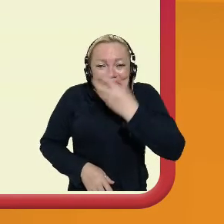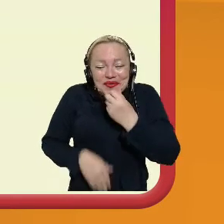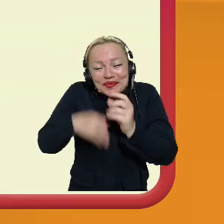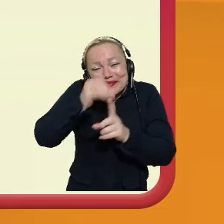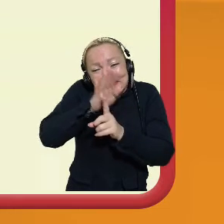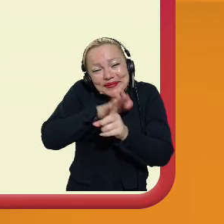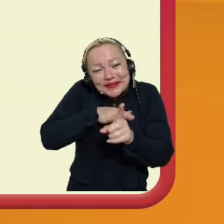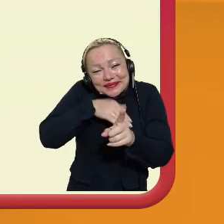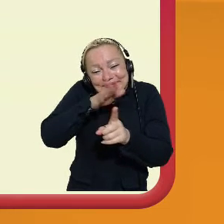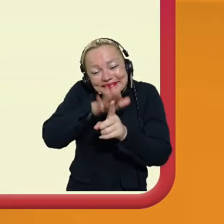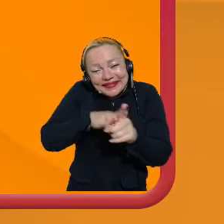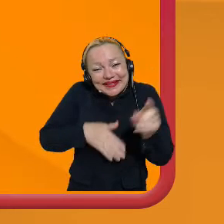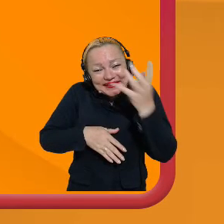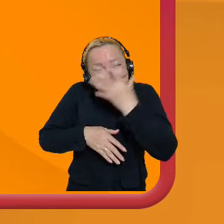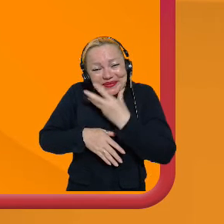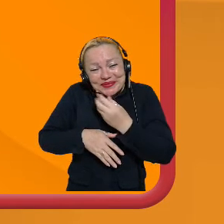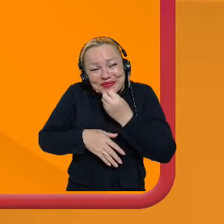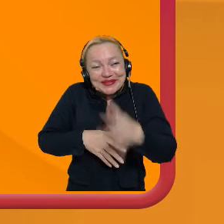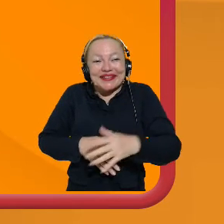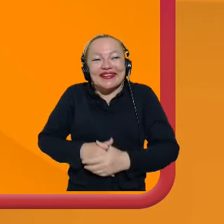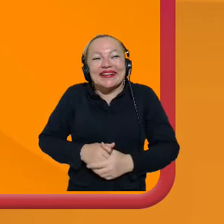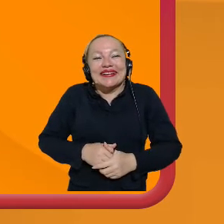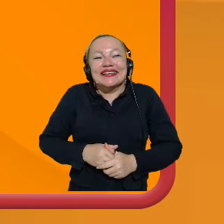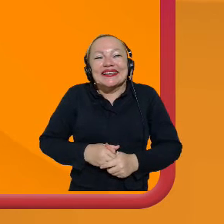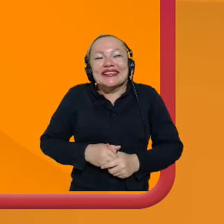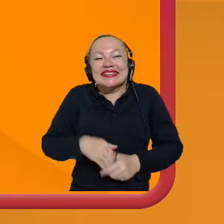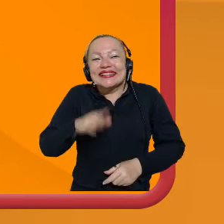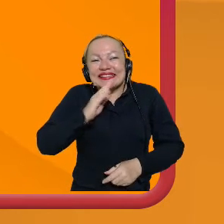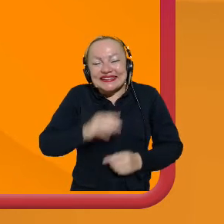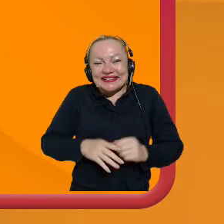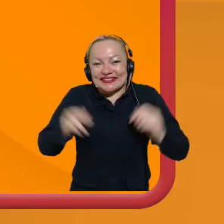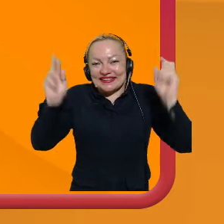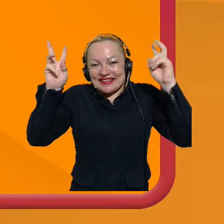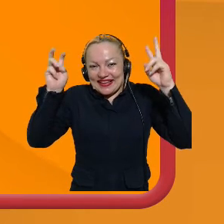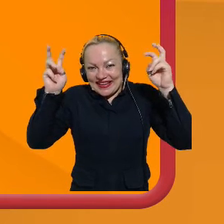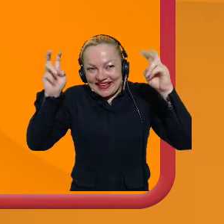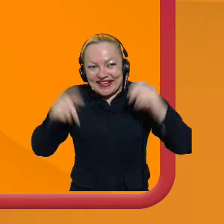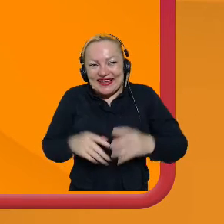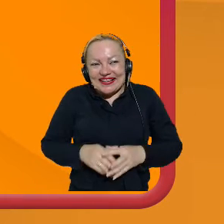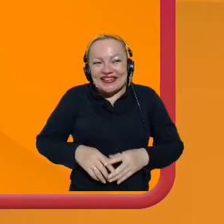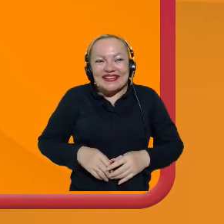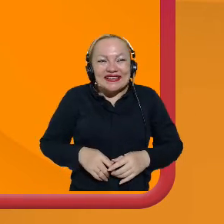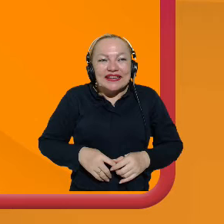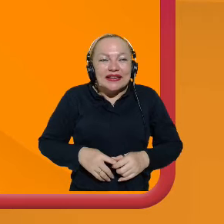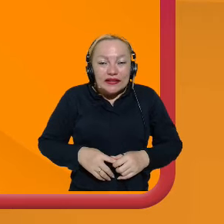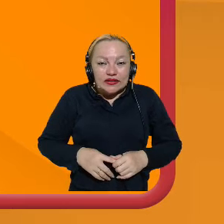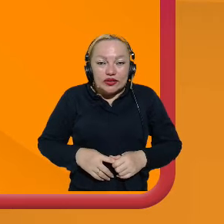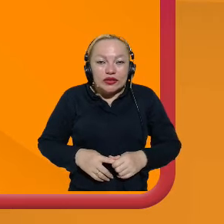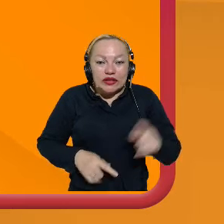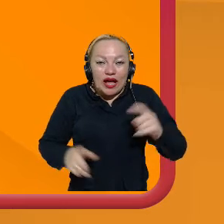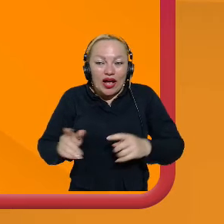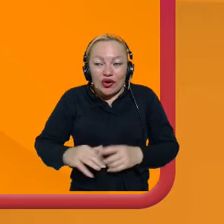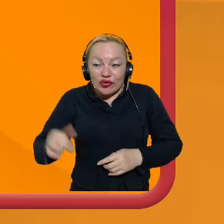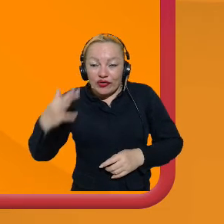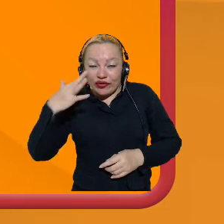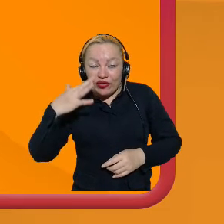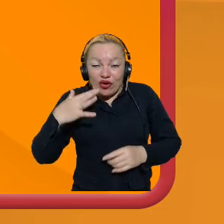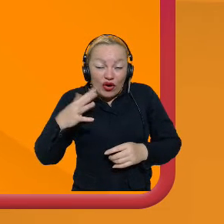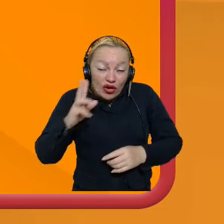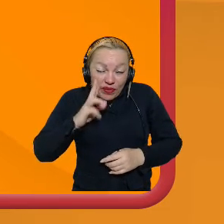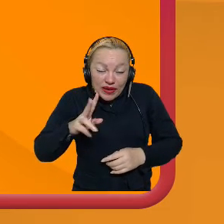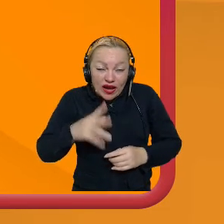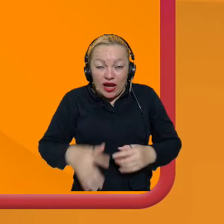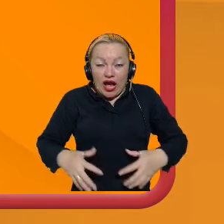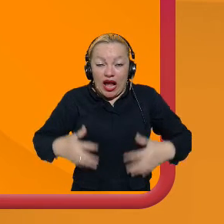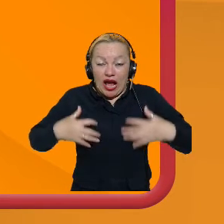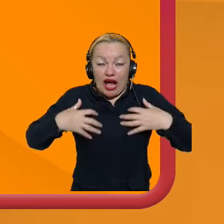tiernos, sobre todo en estos animales que son, entre comillas, de razas potencialmente peligrosas. Sí. Pero